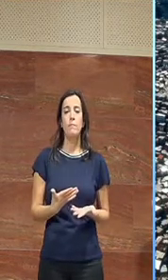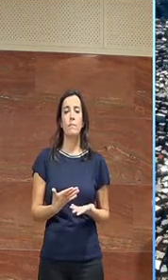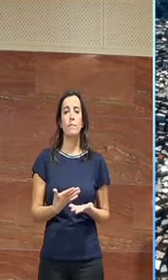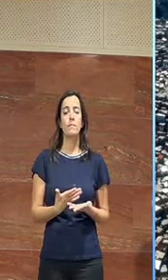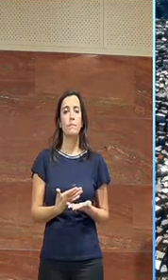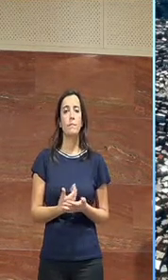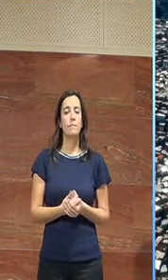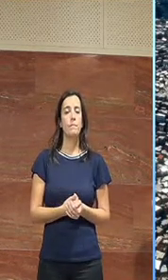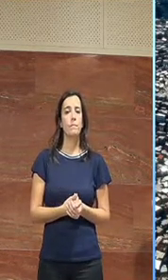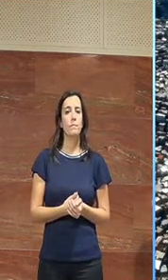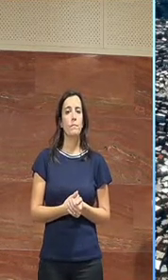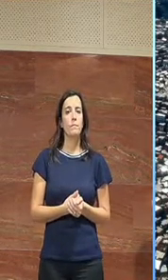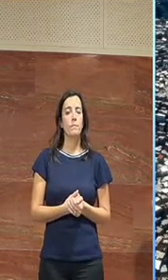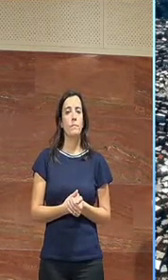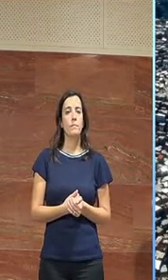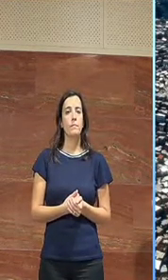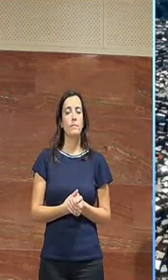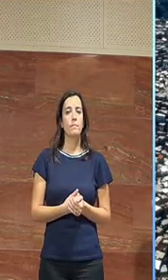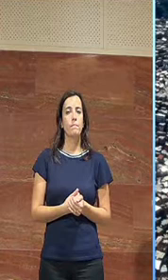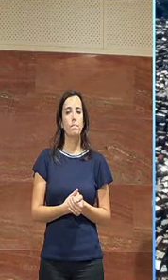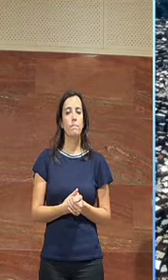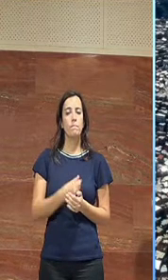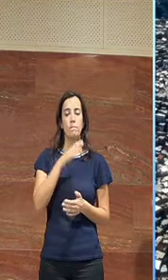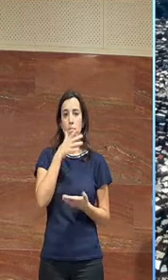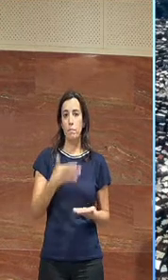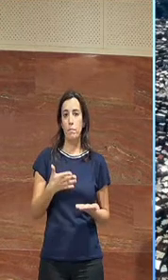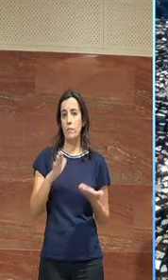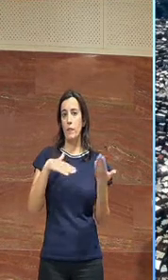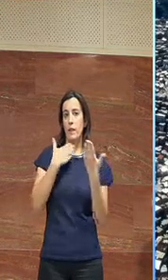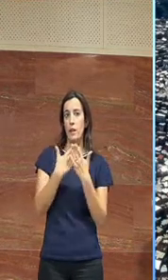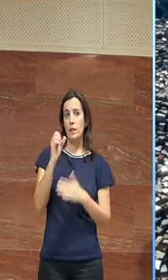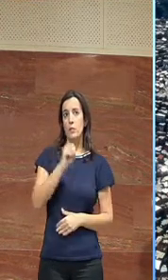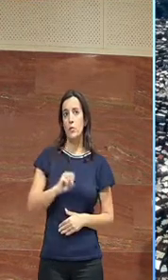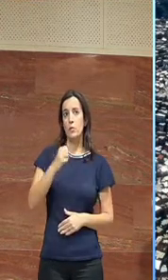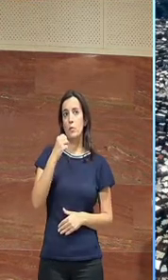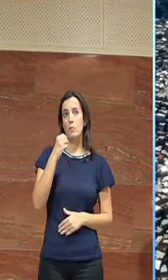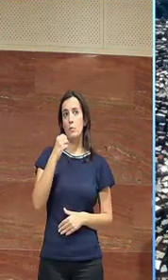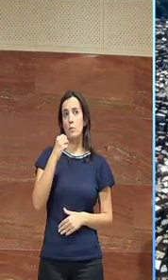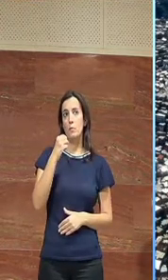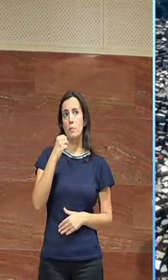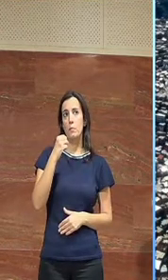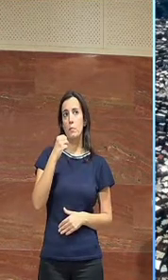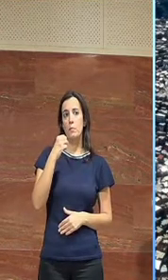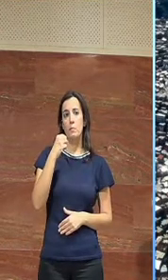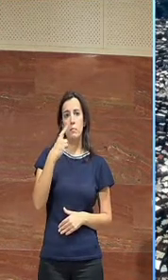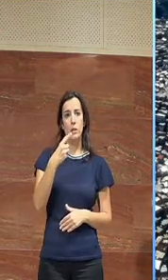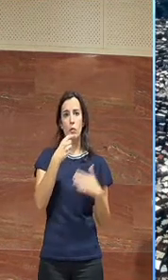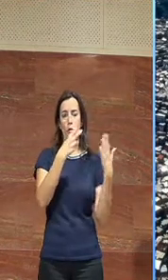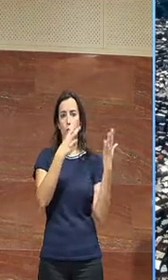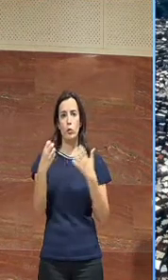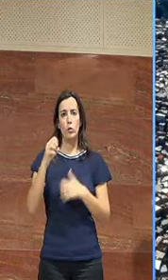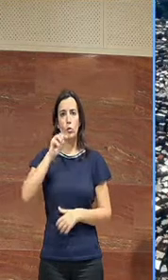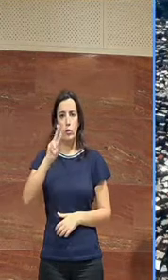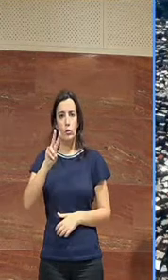si tenemos en cuenta que hasta el año 1812 aproximadamente, en la Tierra había